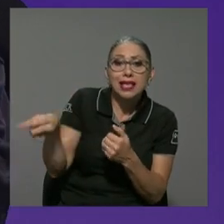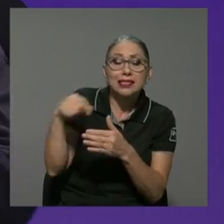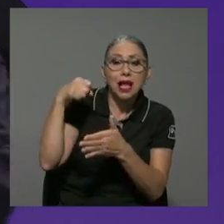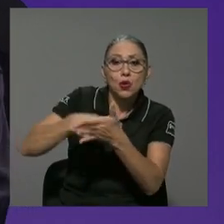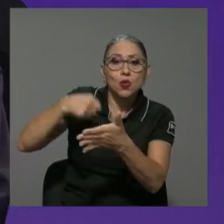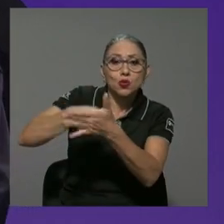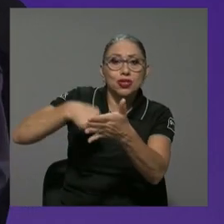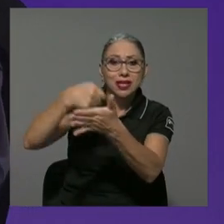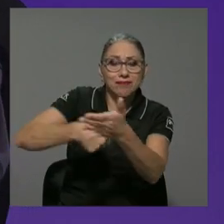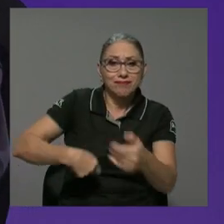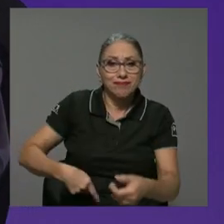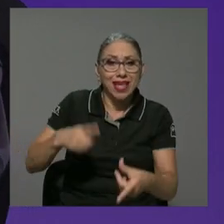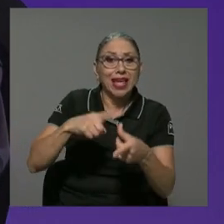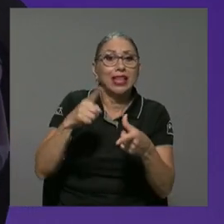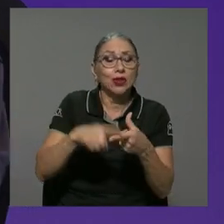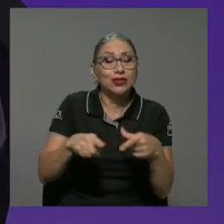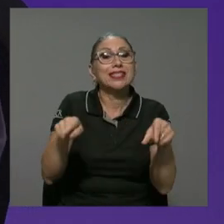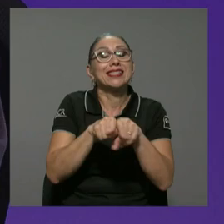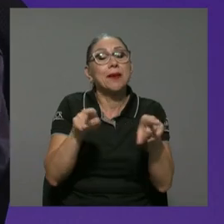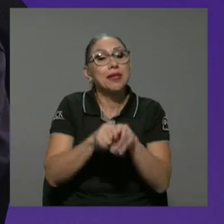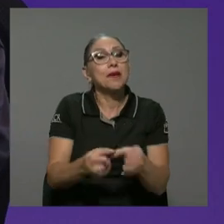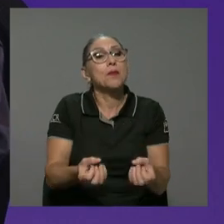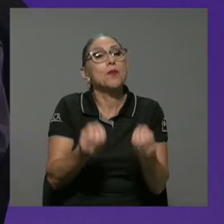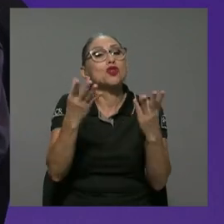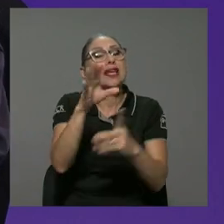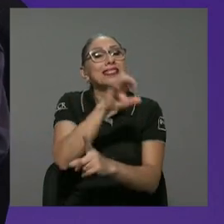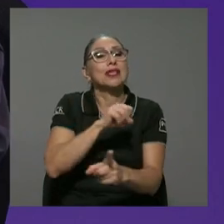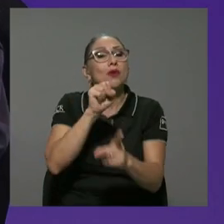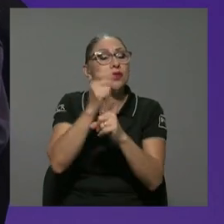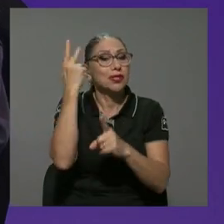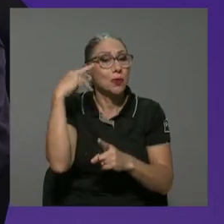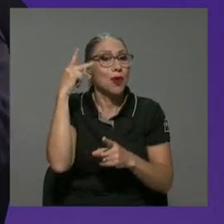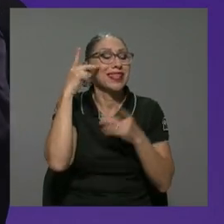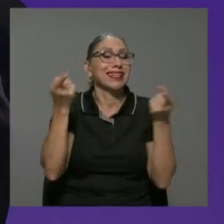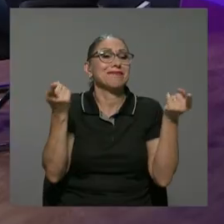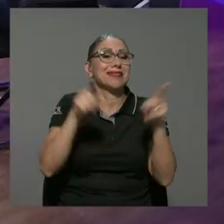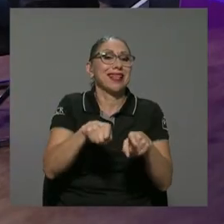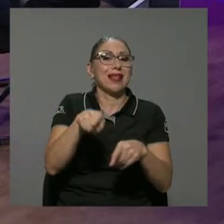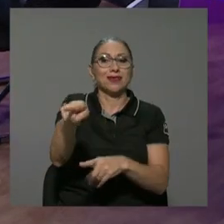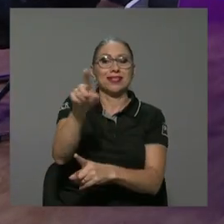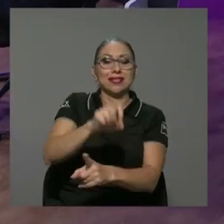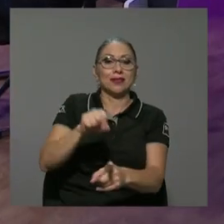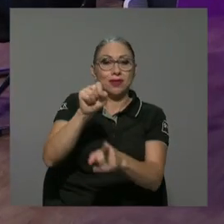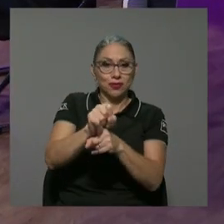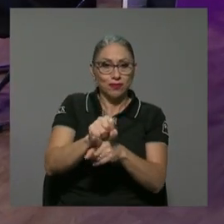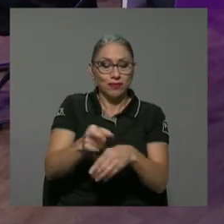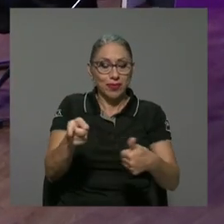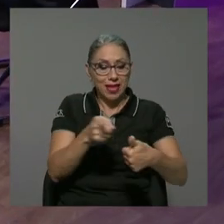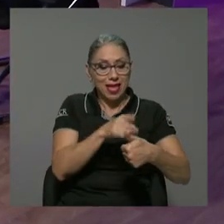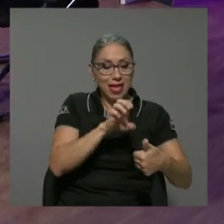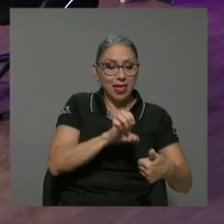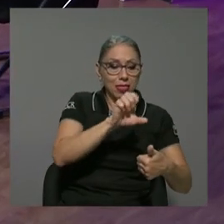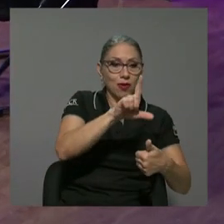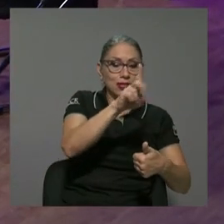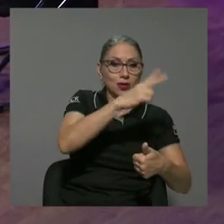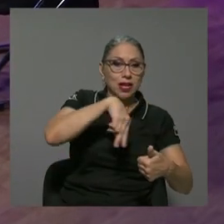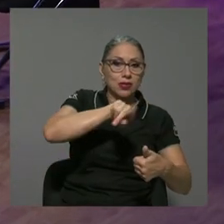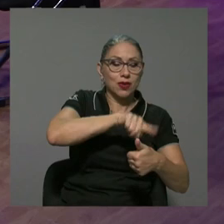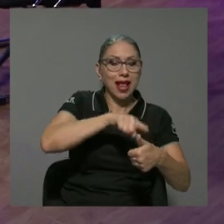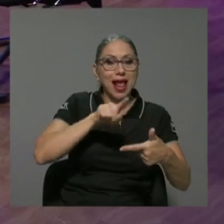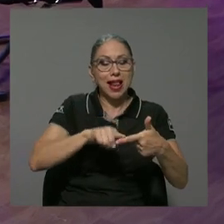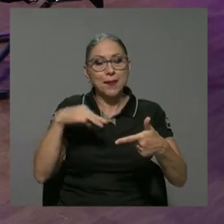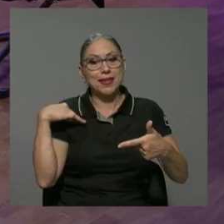muchas rupturas políticas en ese contexto, ¿verdad? Es decir, entre el magisterio y el Ministerio de